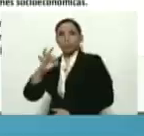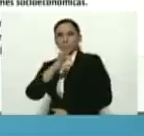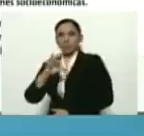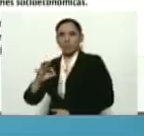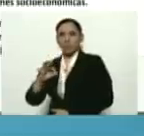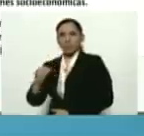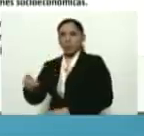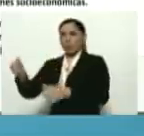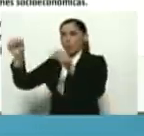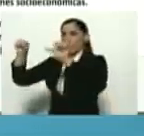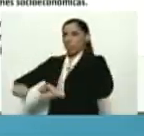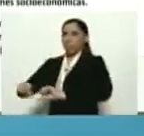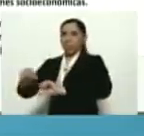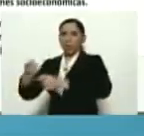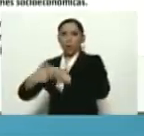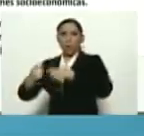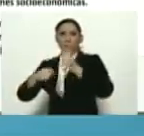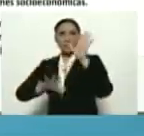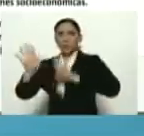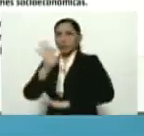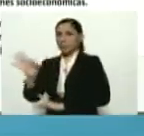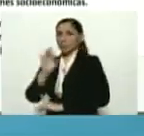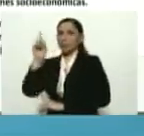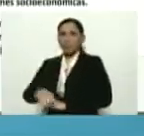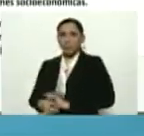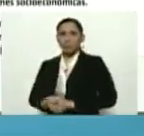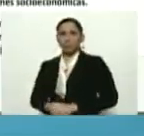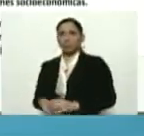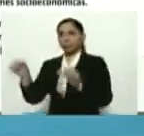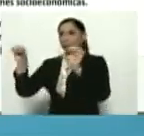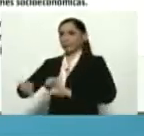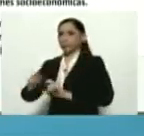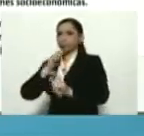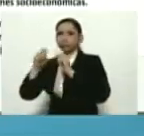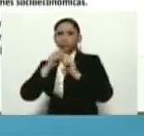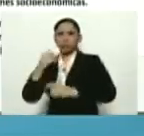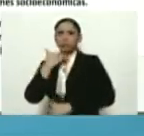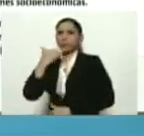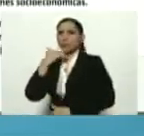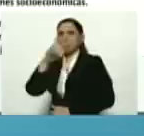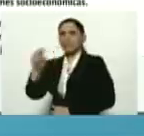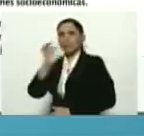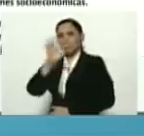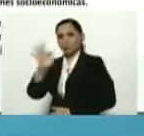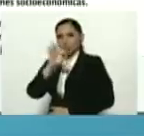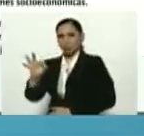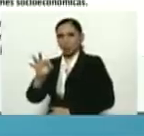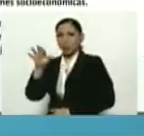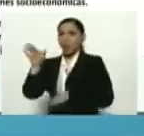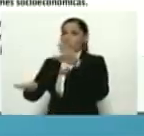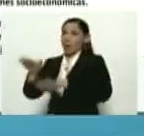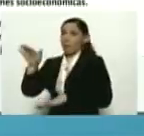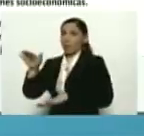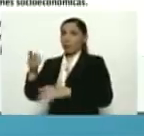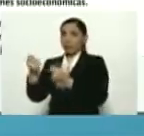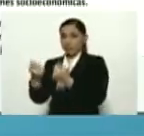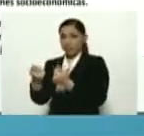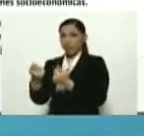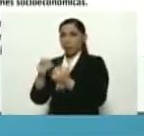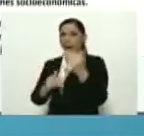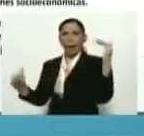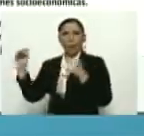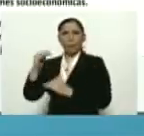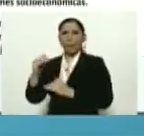desploma el comercio en 15% y caen las remesas y el turismo casi un 20%, al menos las remesas. Aumenta